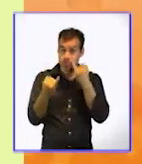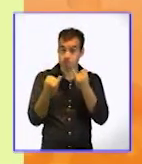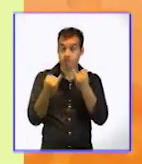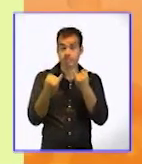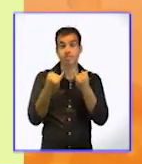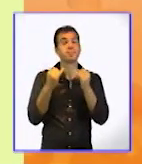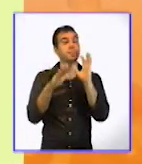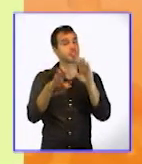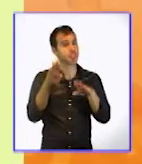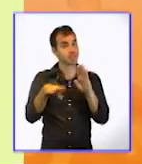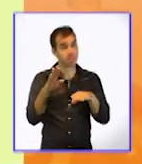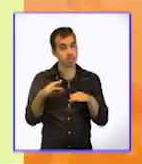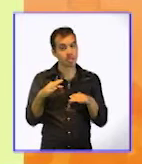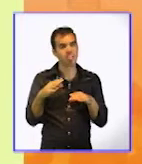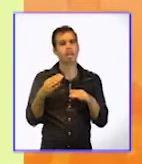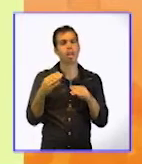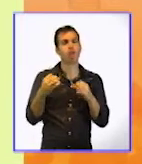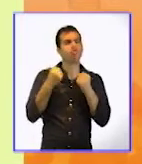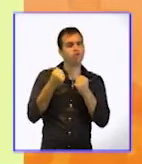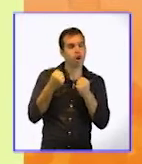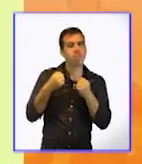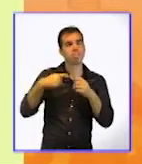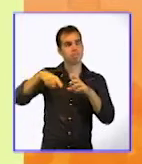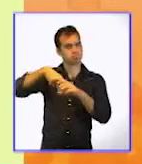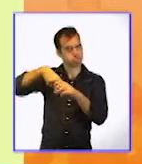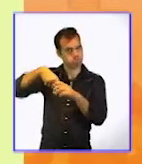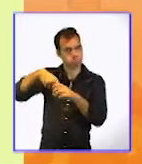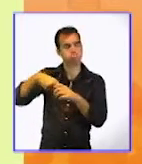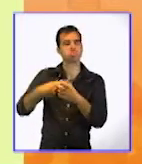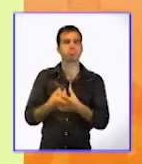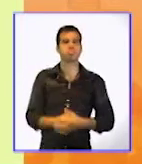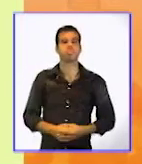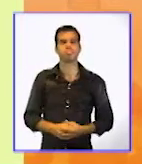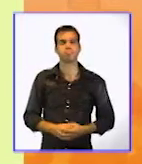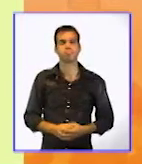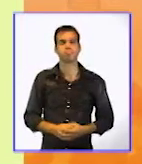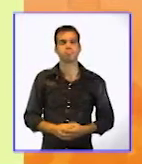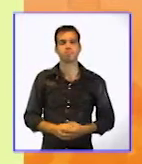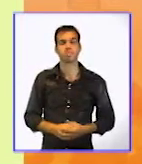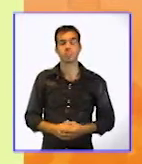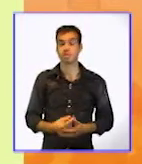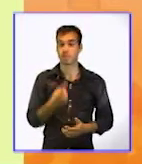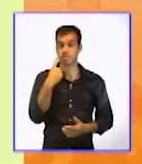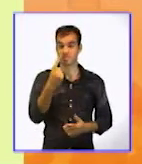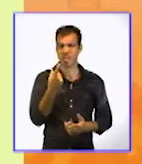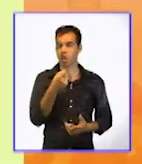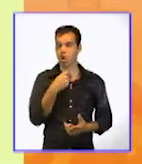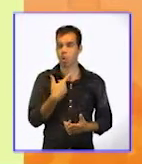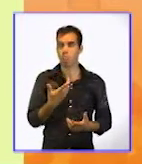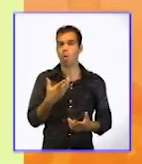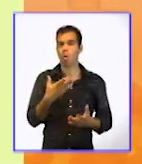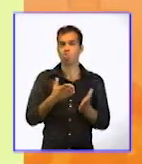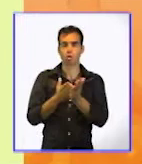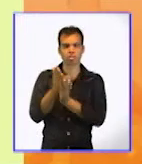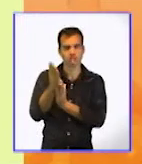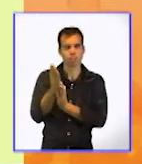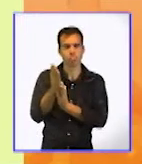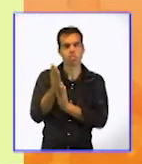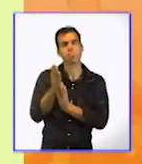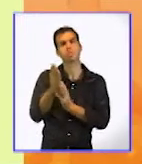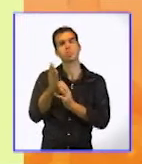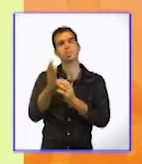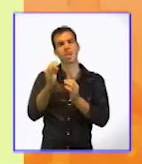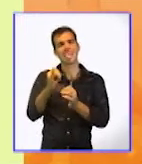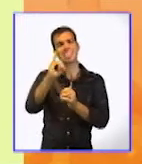clasificación e identificación según la fortaleza y solubilidad y su notación en iones, y representar la expresión de